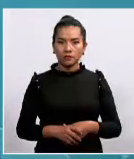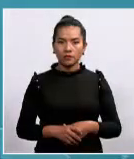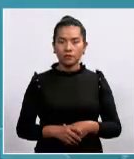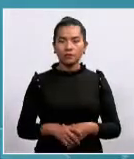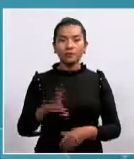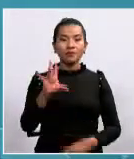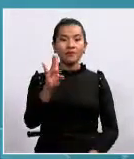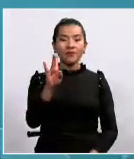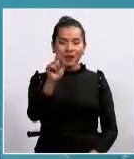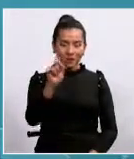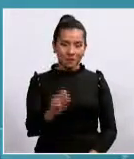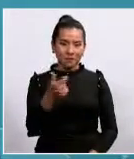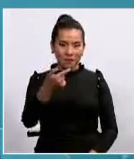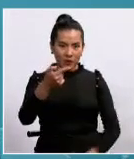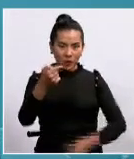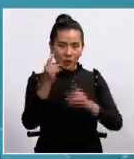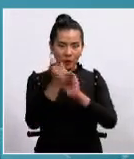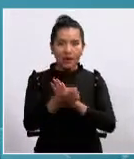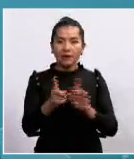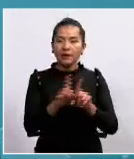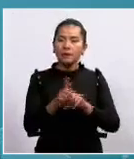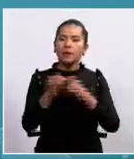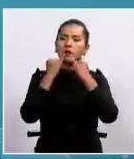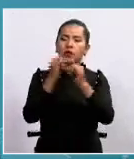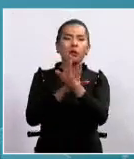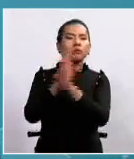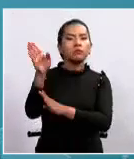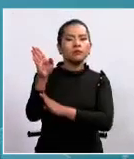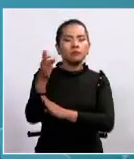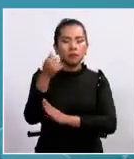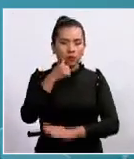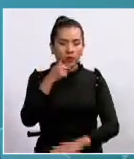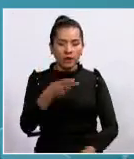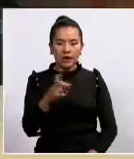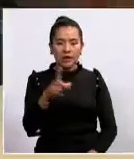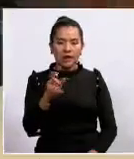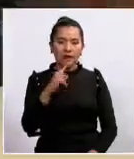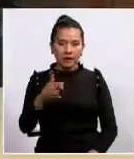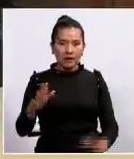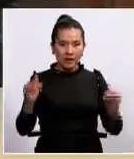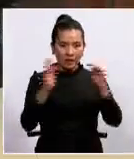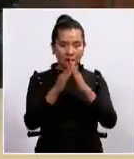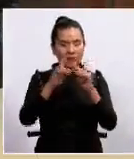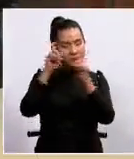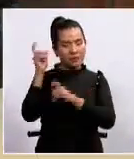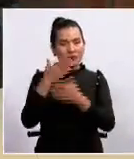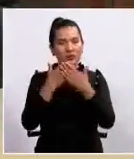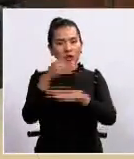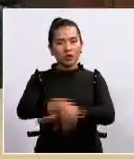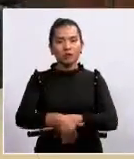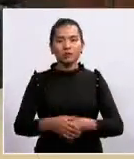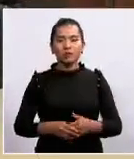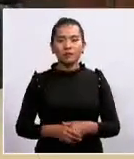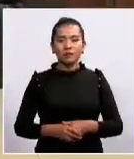Siete con 21 minutos, hay información en vivo y en directo en la sede de gobierno con Helen San Román. A continuación contigo, Helen, buenas noches.